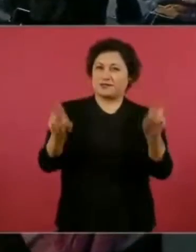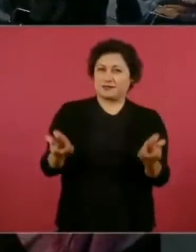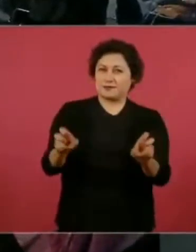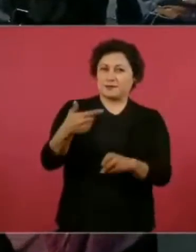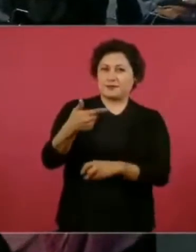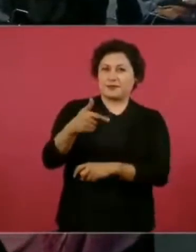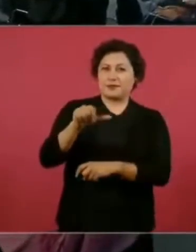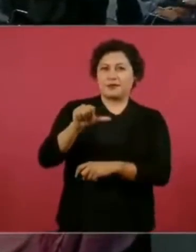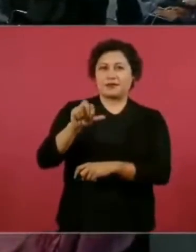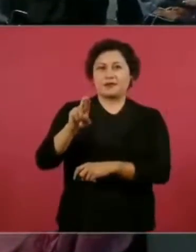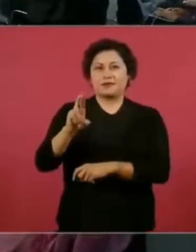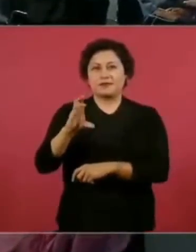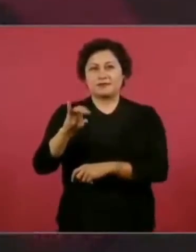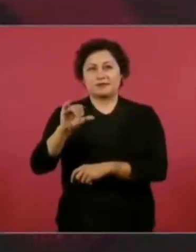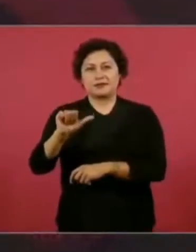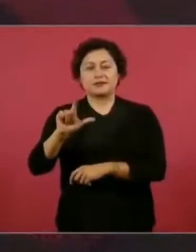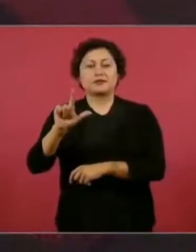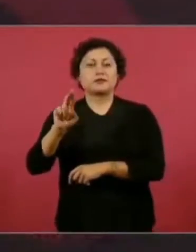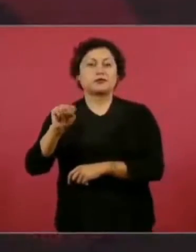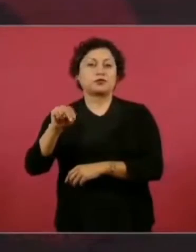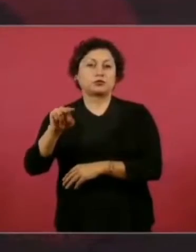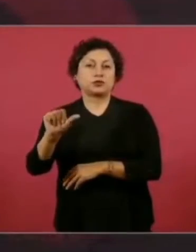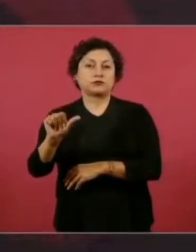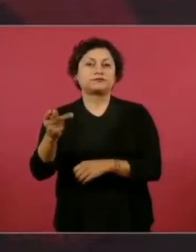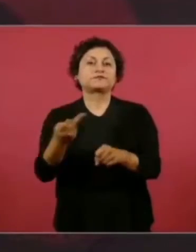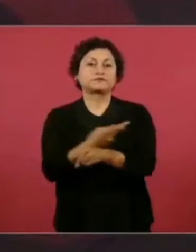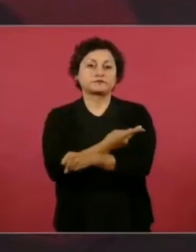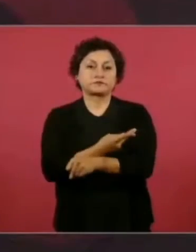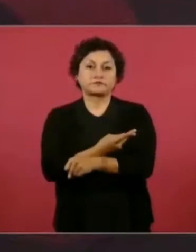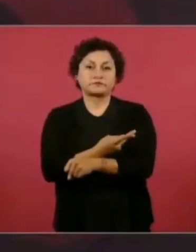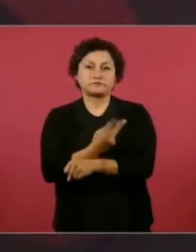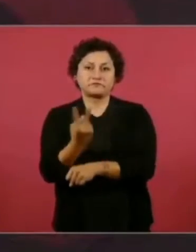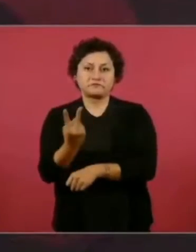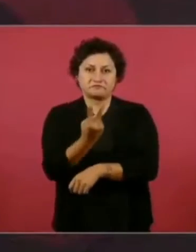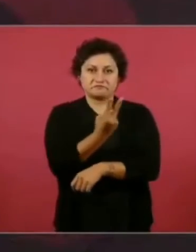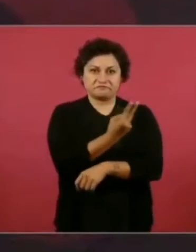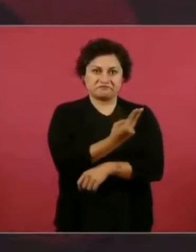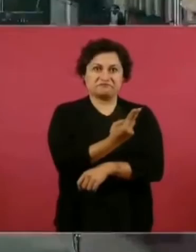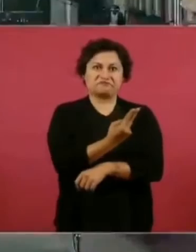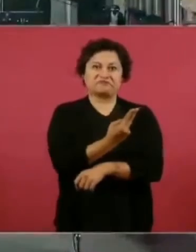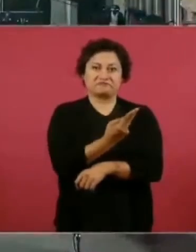hacía lo que quería, era el jefe,